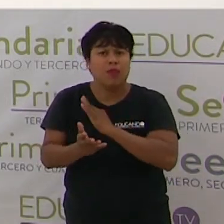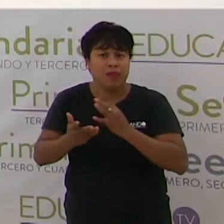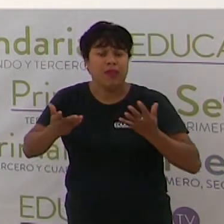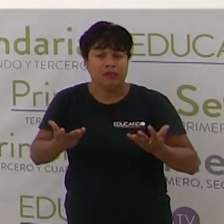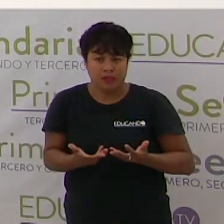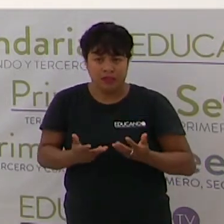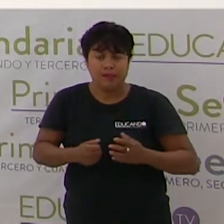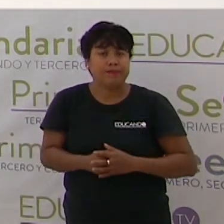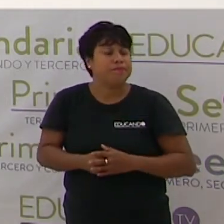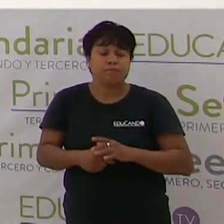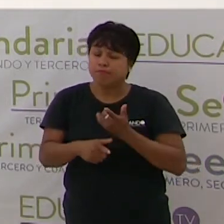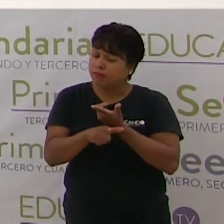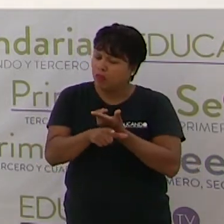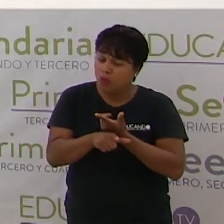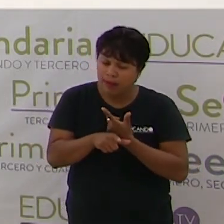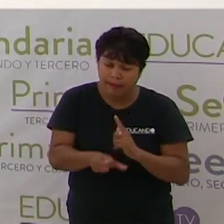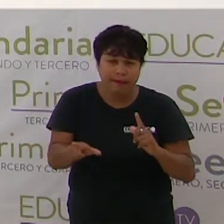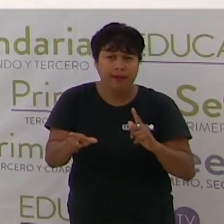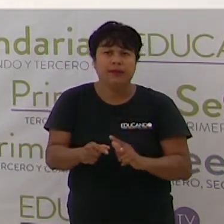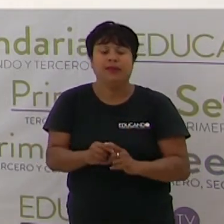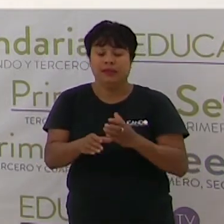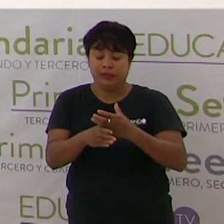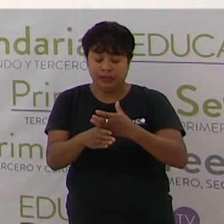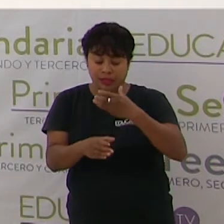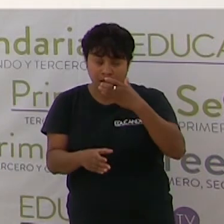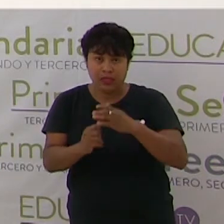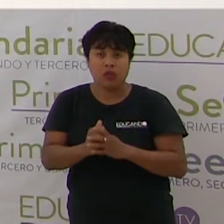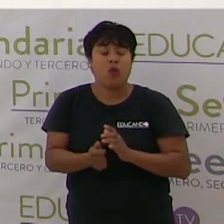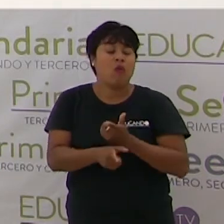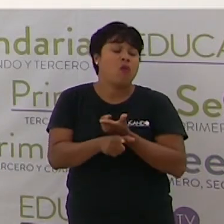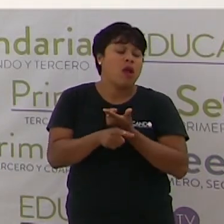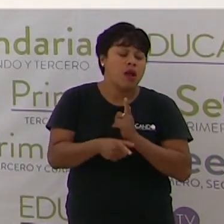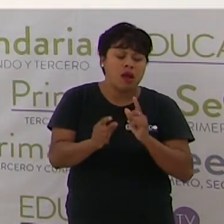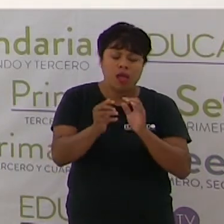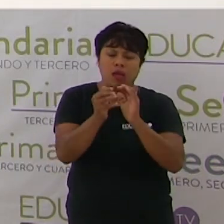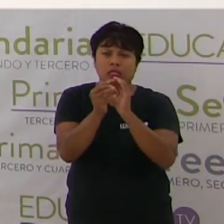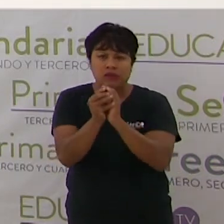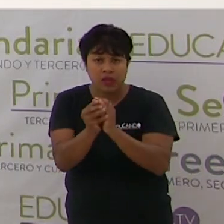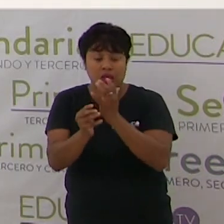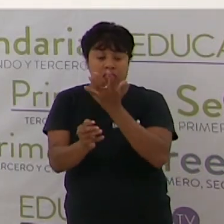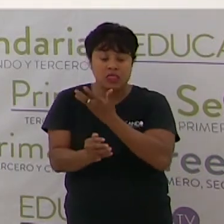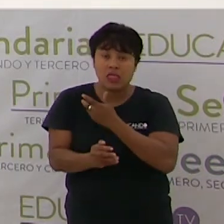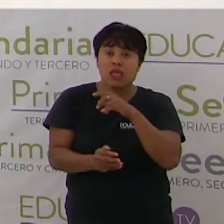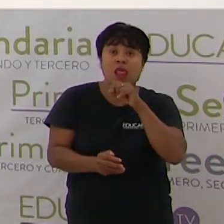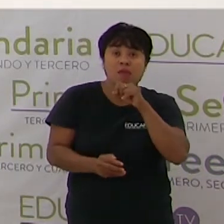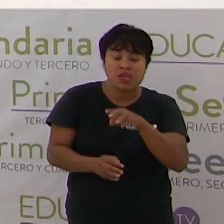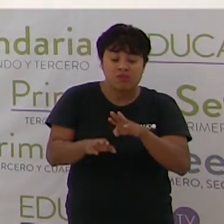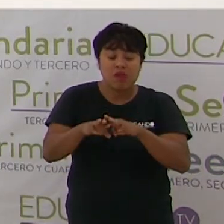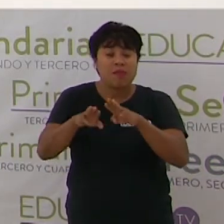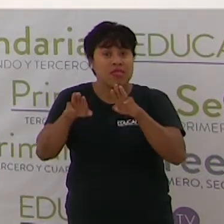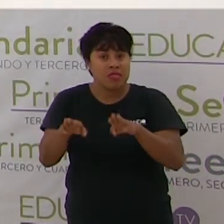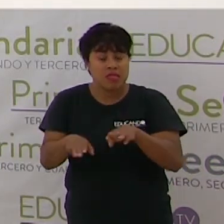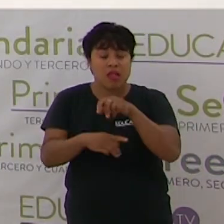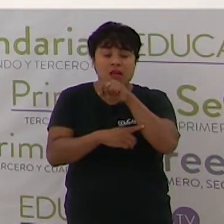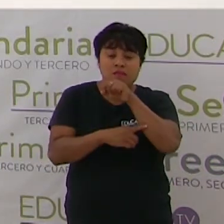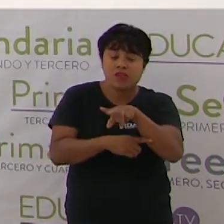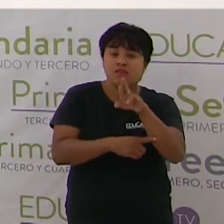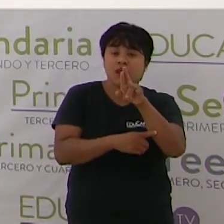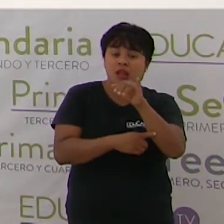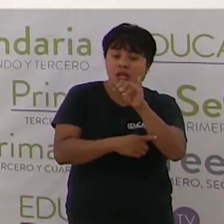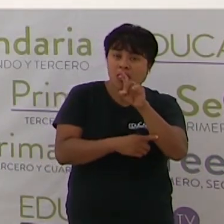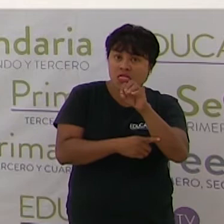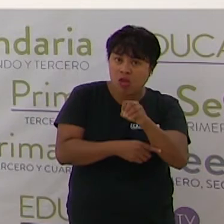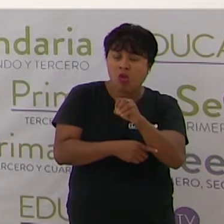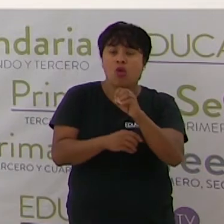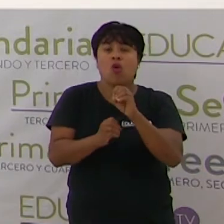en cualquier cilindro y en cualquier esfera que tengan la misma medida de radio o